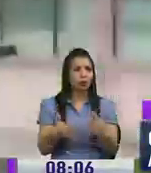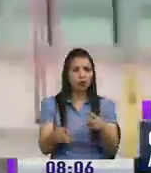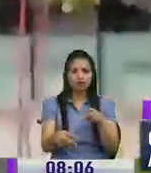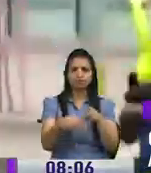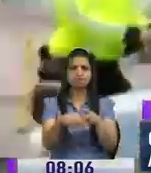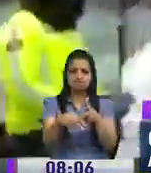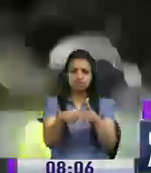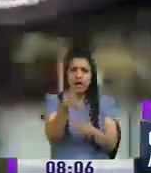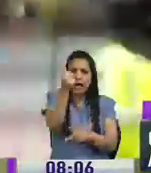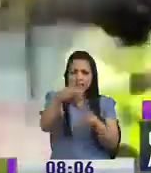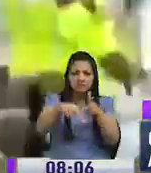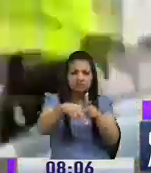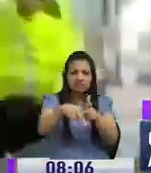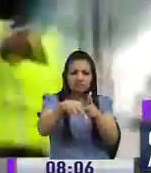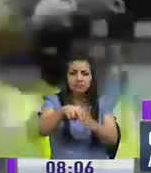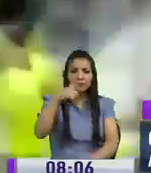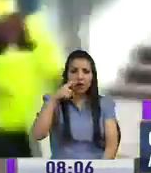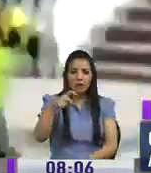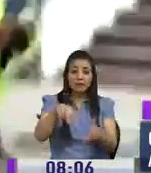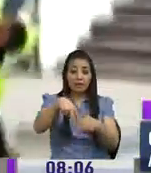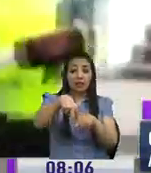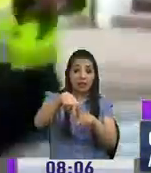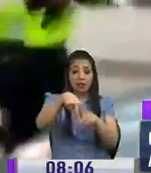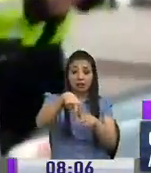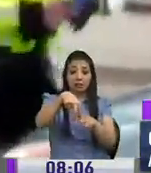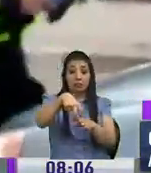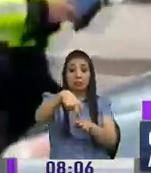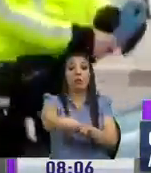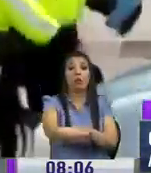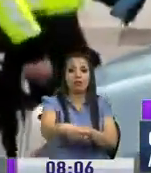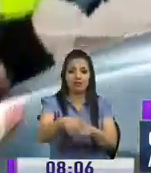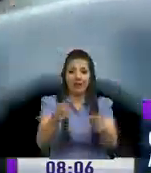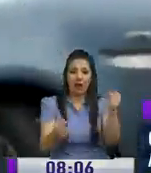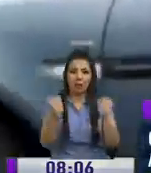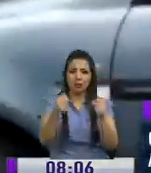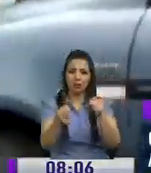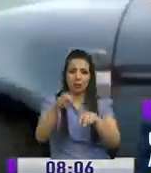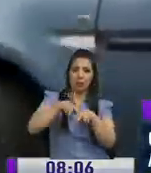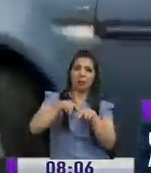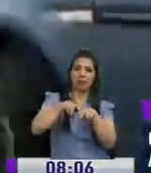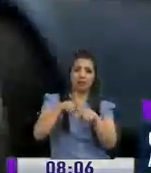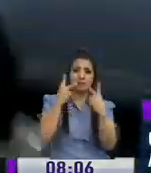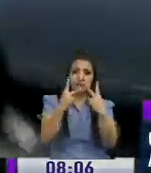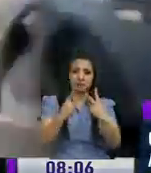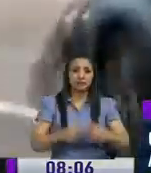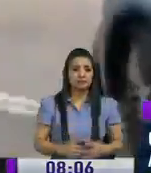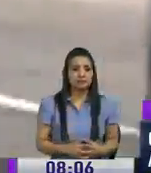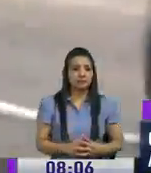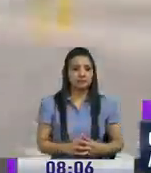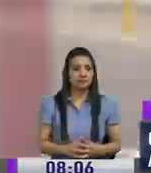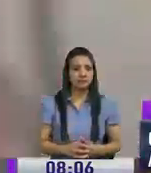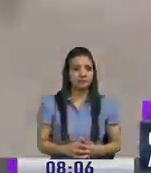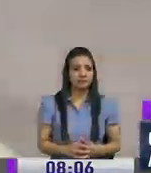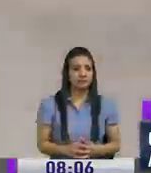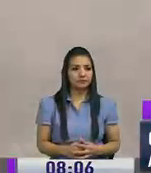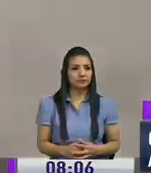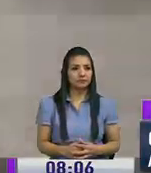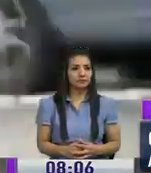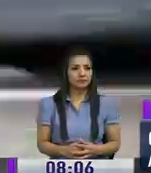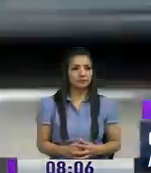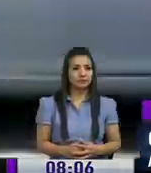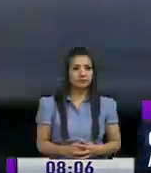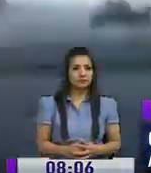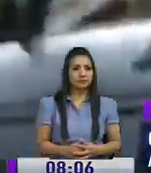al uniformado, el mismo que pierde el equilibrio y cae en el capó del automotor. Por eso que le respeta al bebé, le va a pisar.